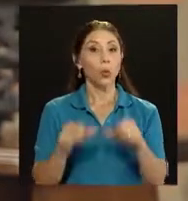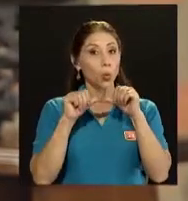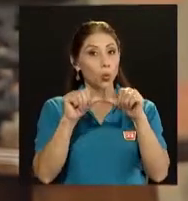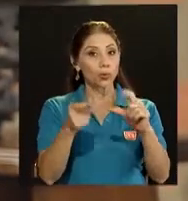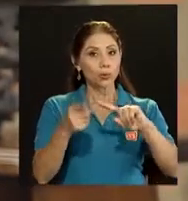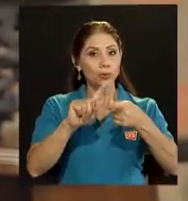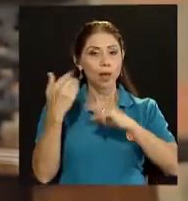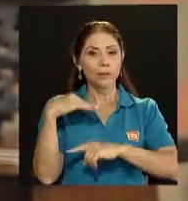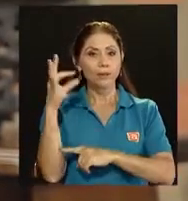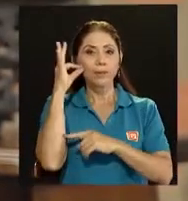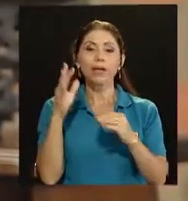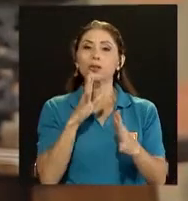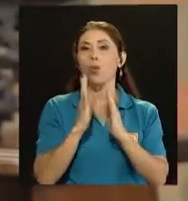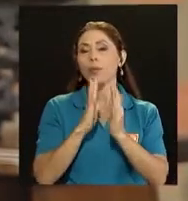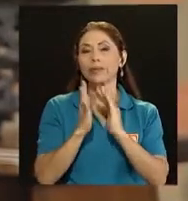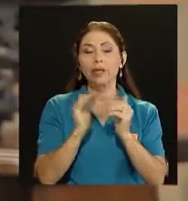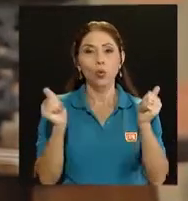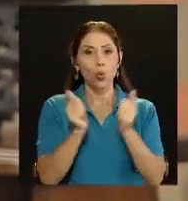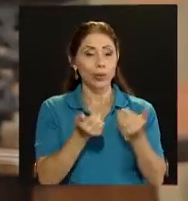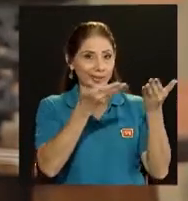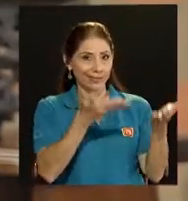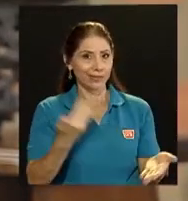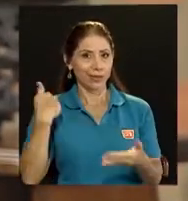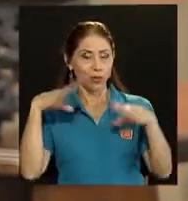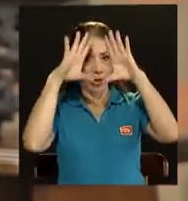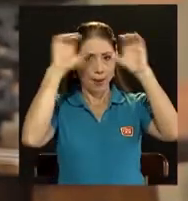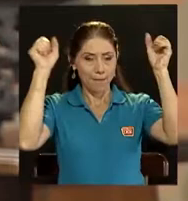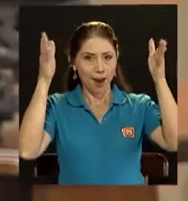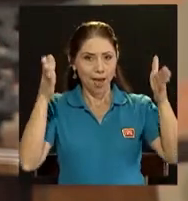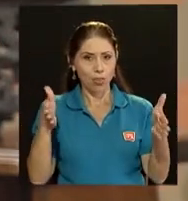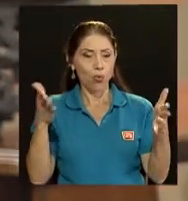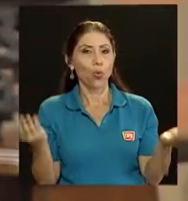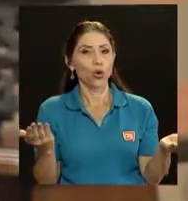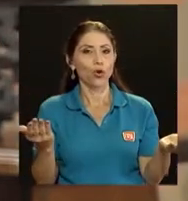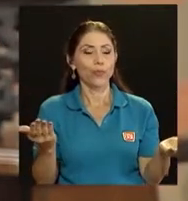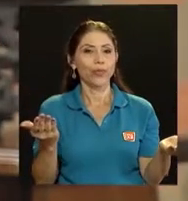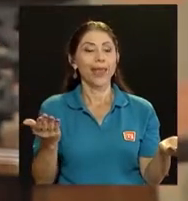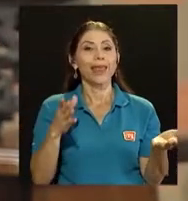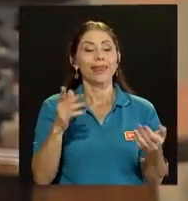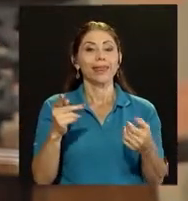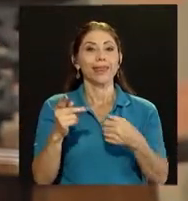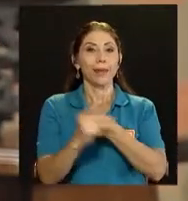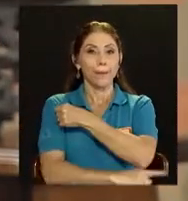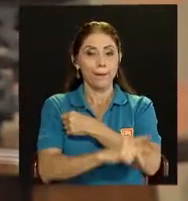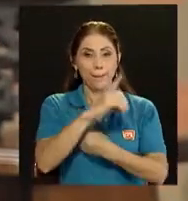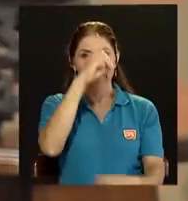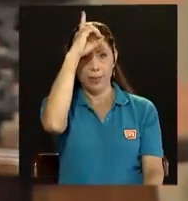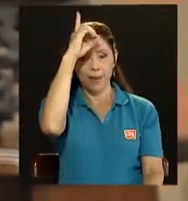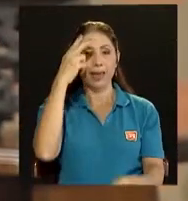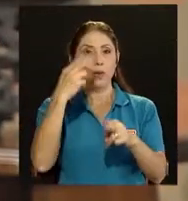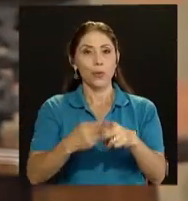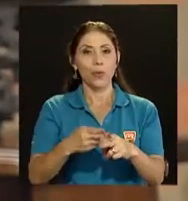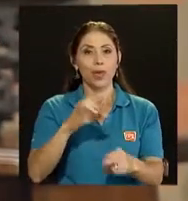Continuamos, amigas y amigos, conversando con el señor embajador de la República Alemana, don